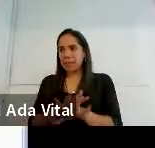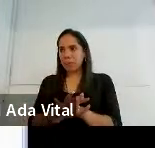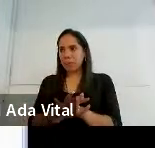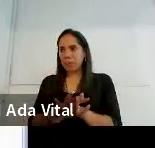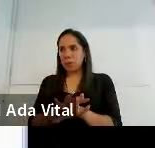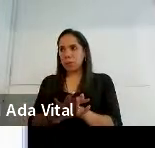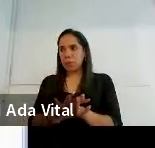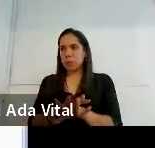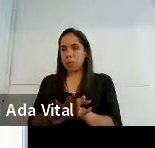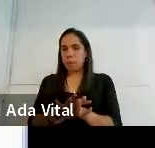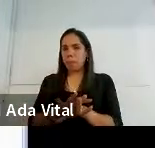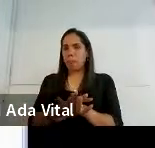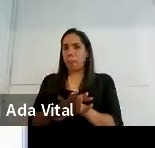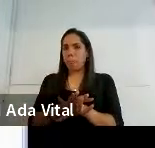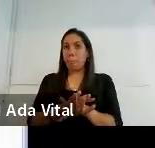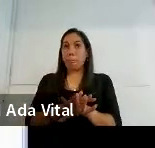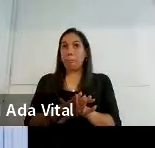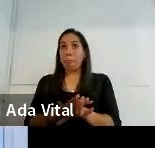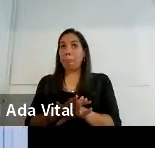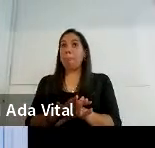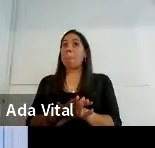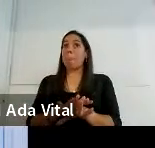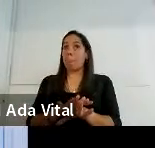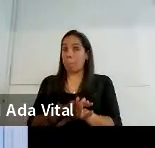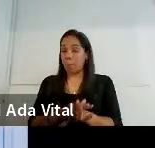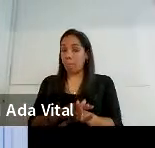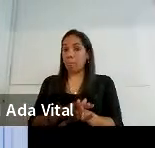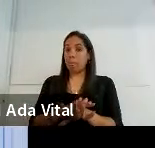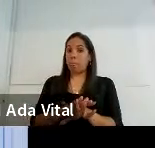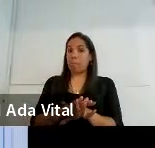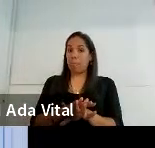un cambio trascendental en